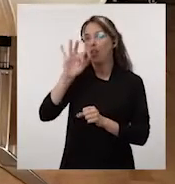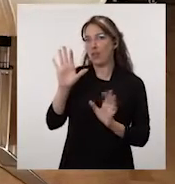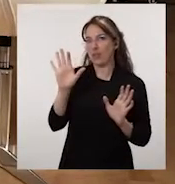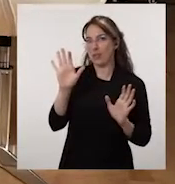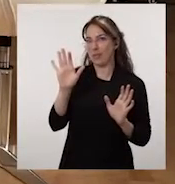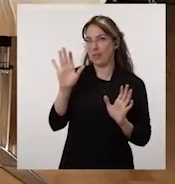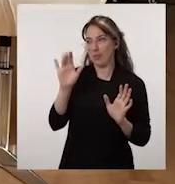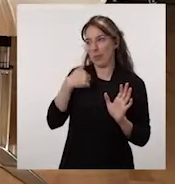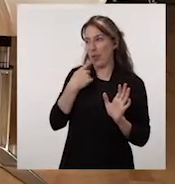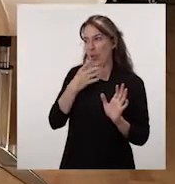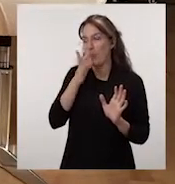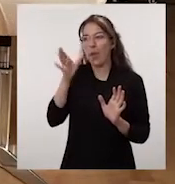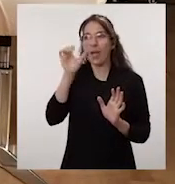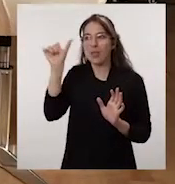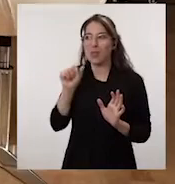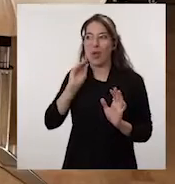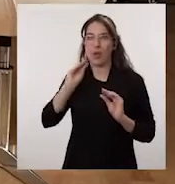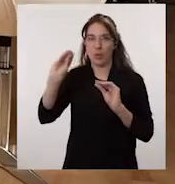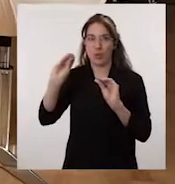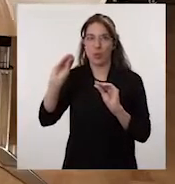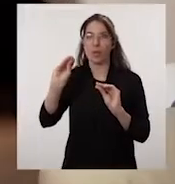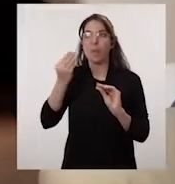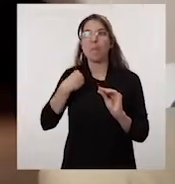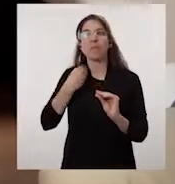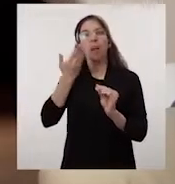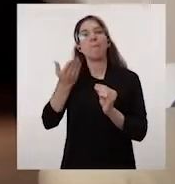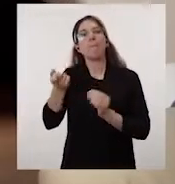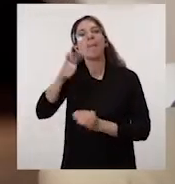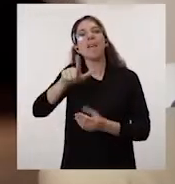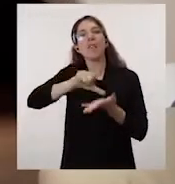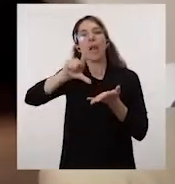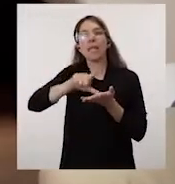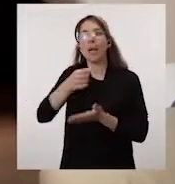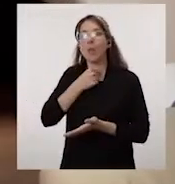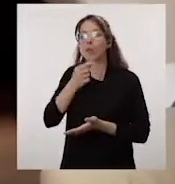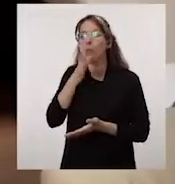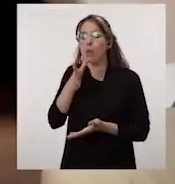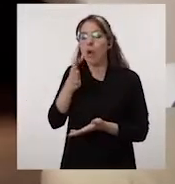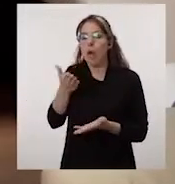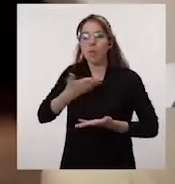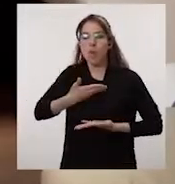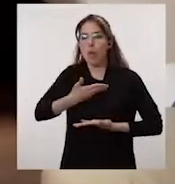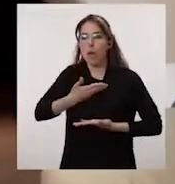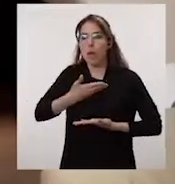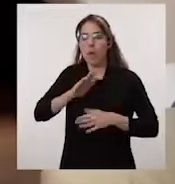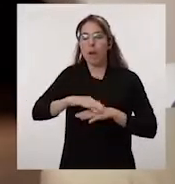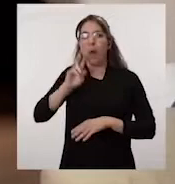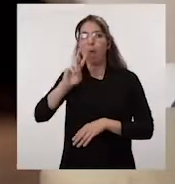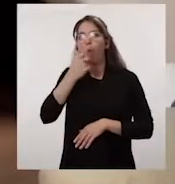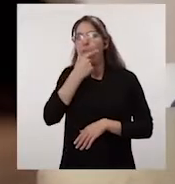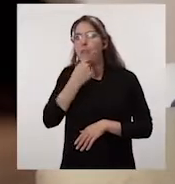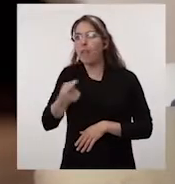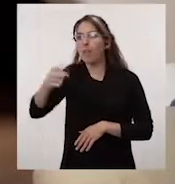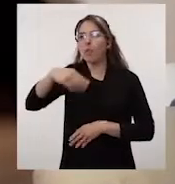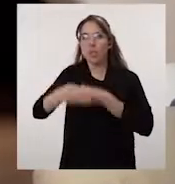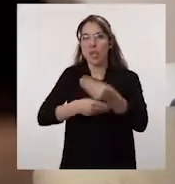os lo escuché a vosotros por primera vez y me gustó tanto esa metáfora literaria porque creo que explica muy bien nos sirve para ilustrar para que visualicemos muy